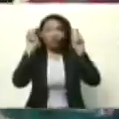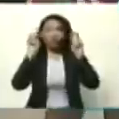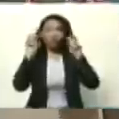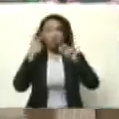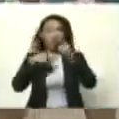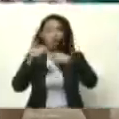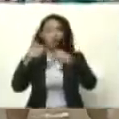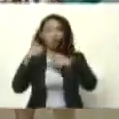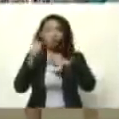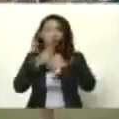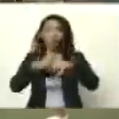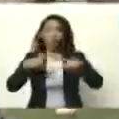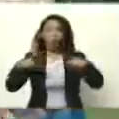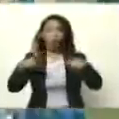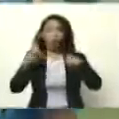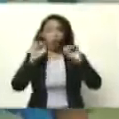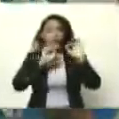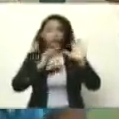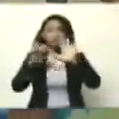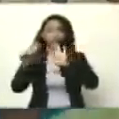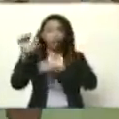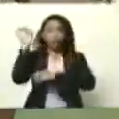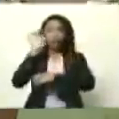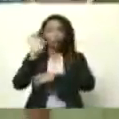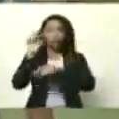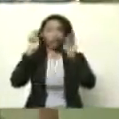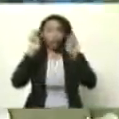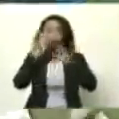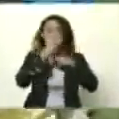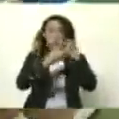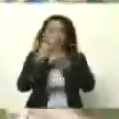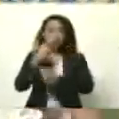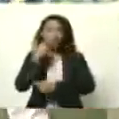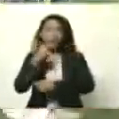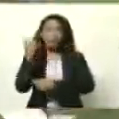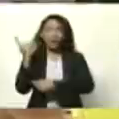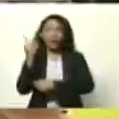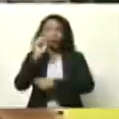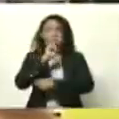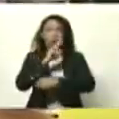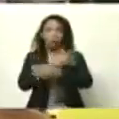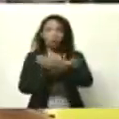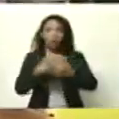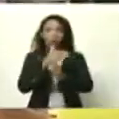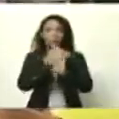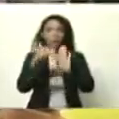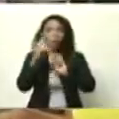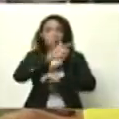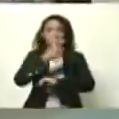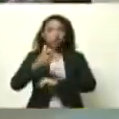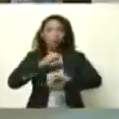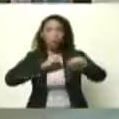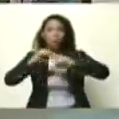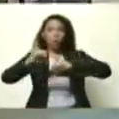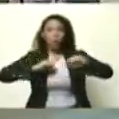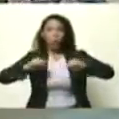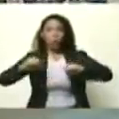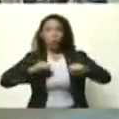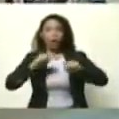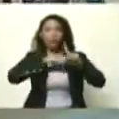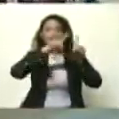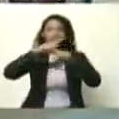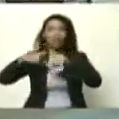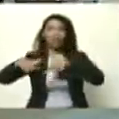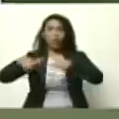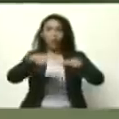comercios, aumentaron en 86%. En materia de turismo, ha dicho que más de 2,5 millones de personas se movilizaron a distintos